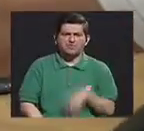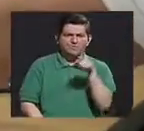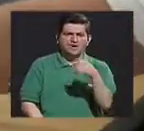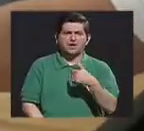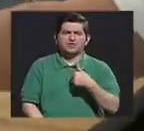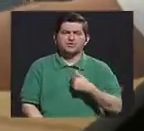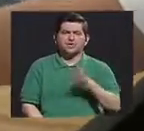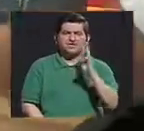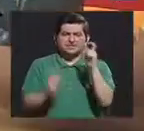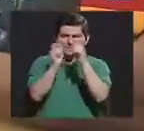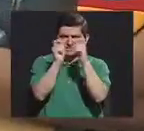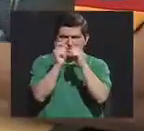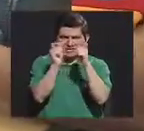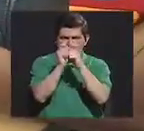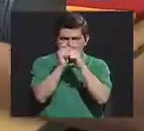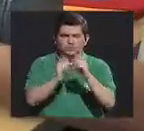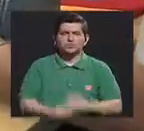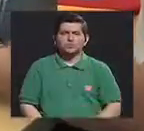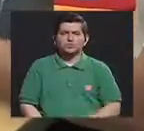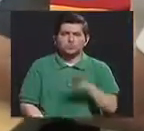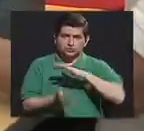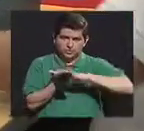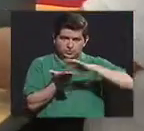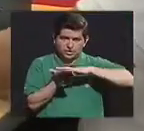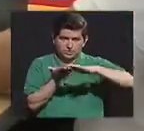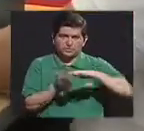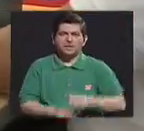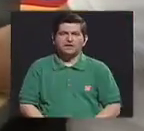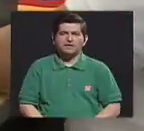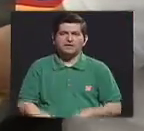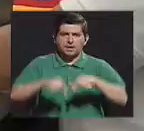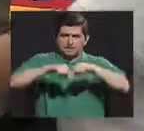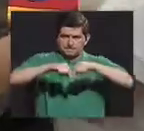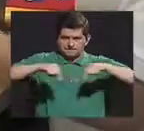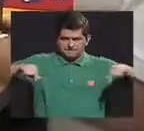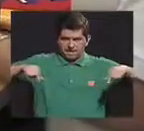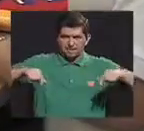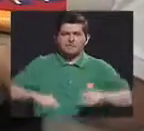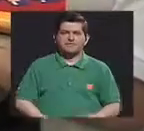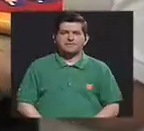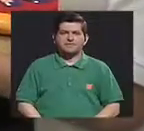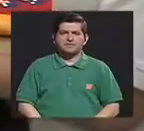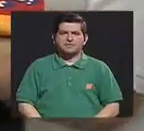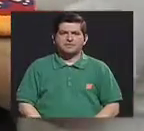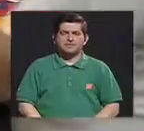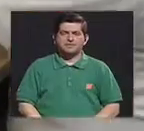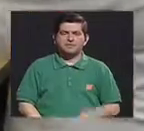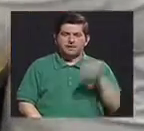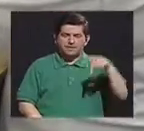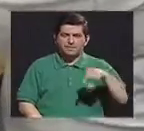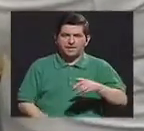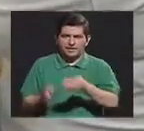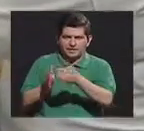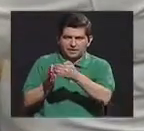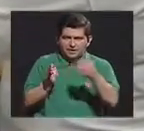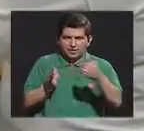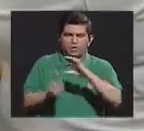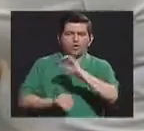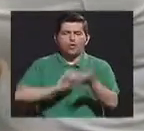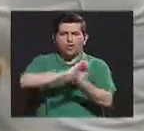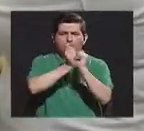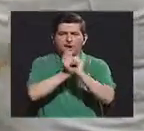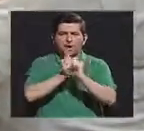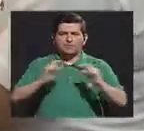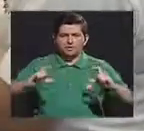conforma por los seis puntos del signo generador braille la barra espaciadora la tecla de retroceso y el cambio de